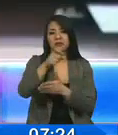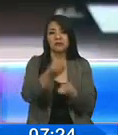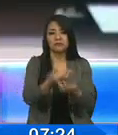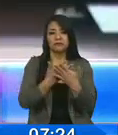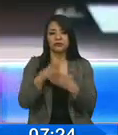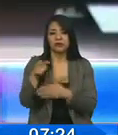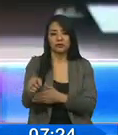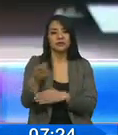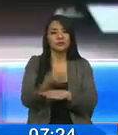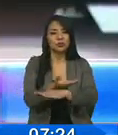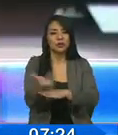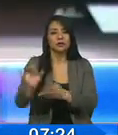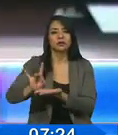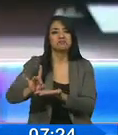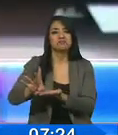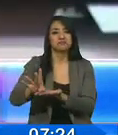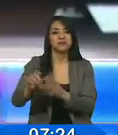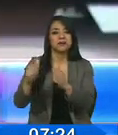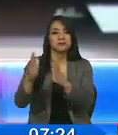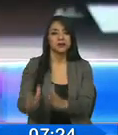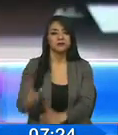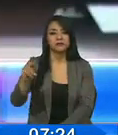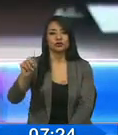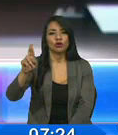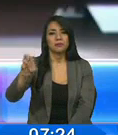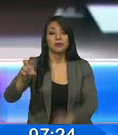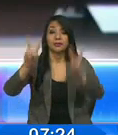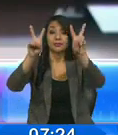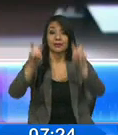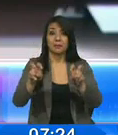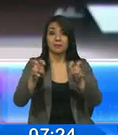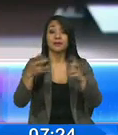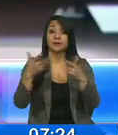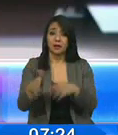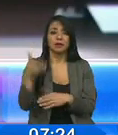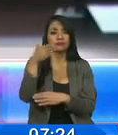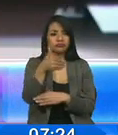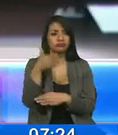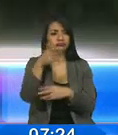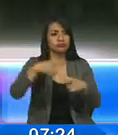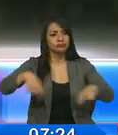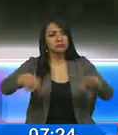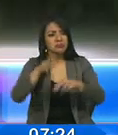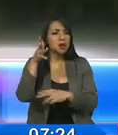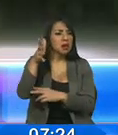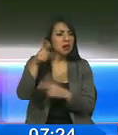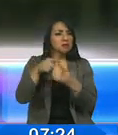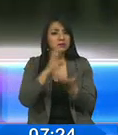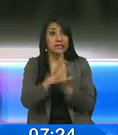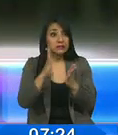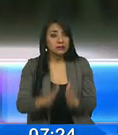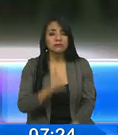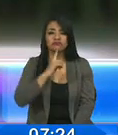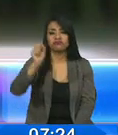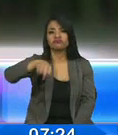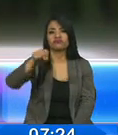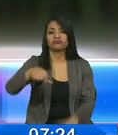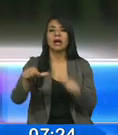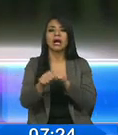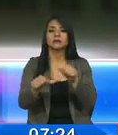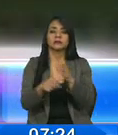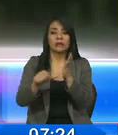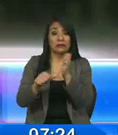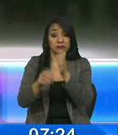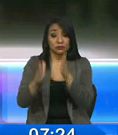a la legisladora Norma Vallejo. La principal causa, que tras las comparecencias se ha podido comprobar que cobró de forma indebida a sus